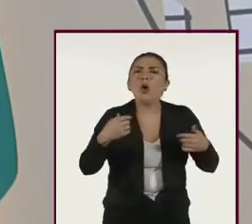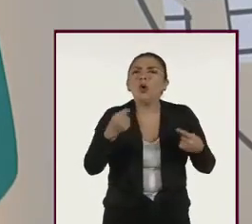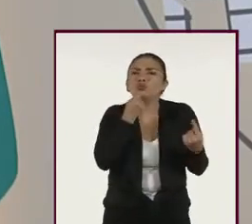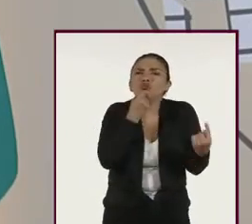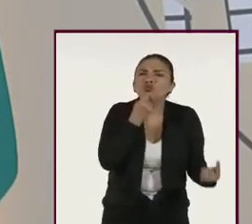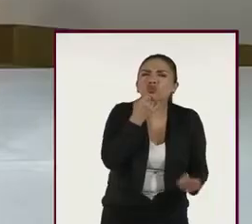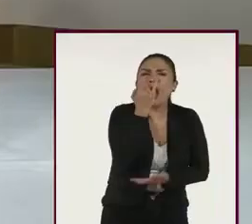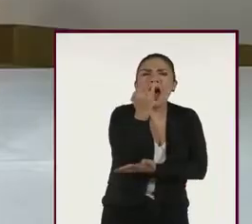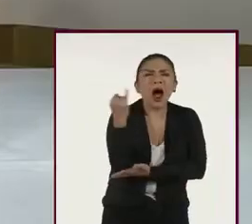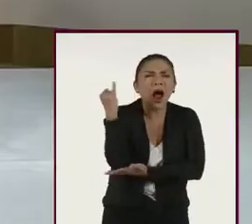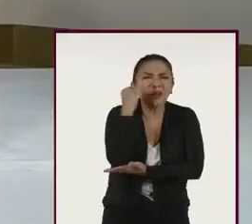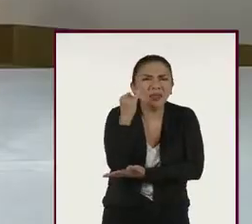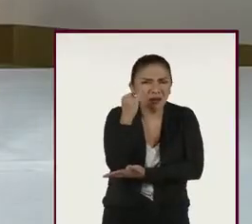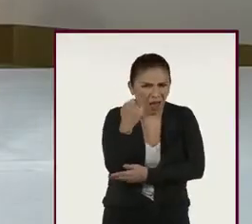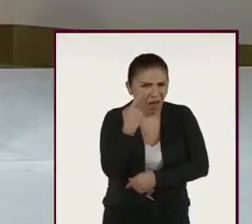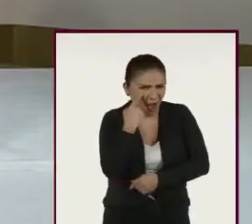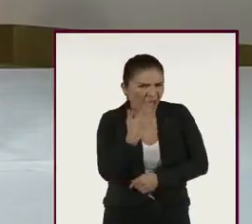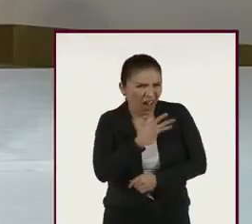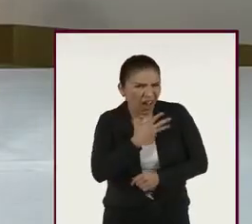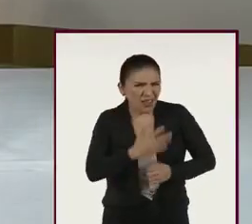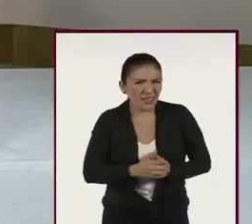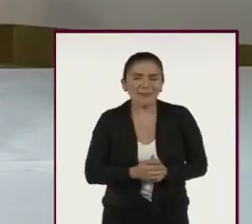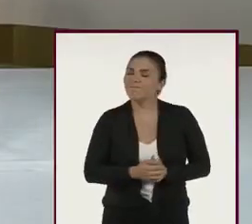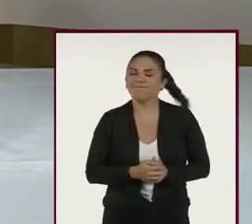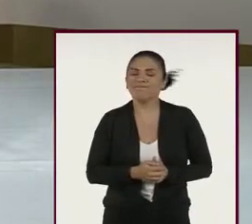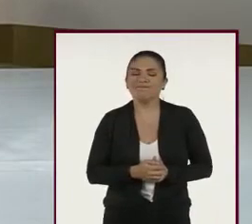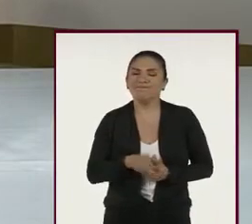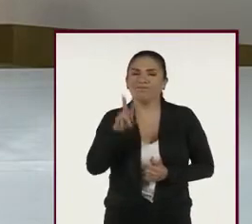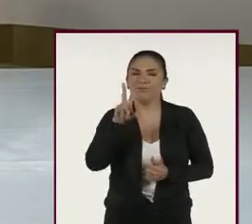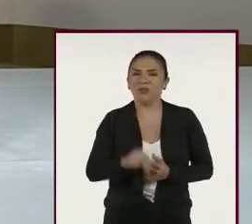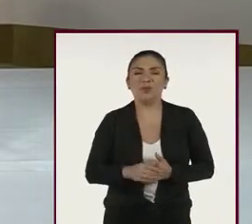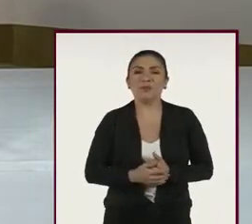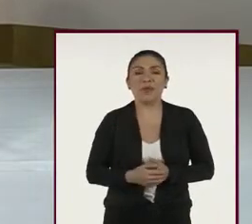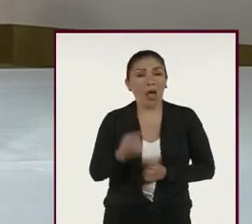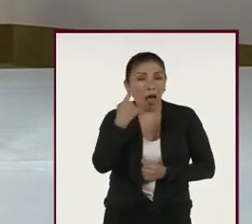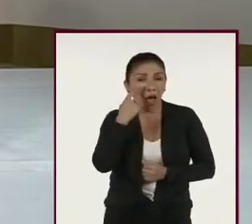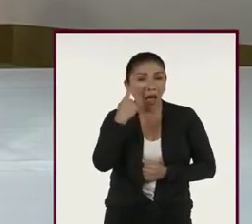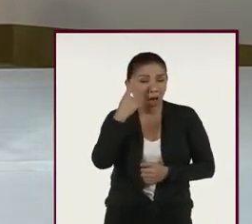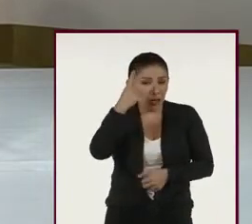común? No, en realidad los trastornos de la conducta